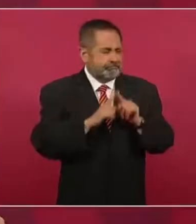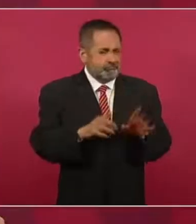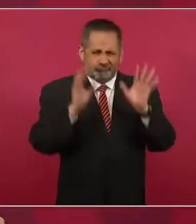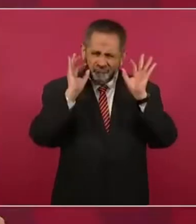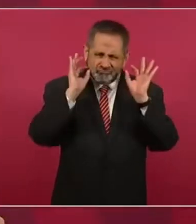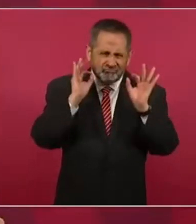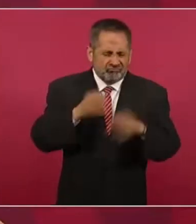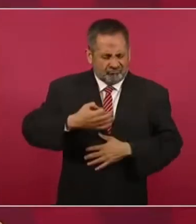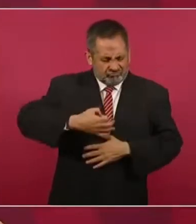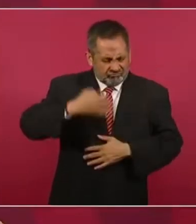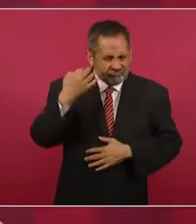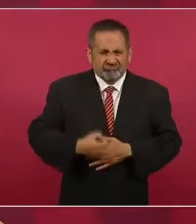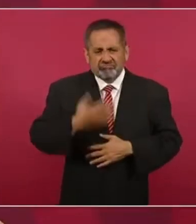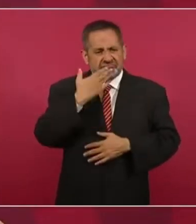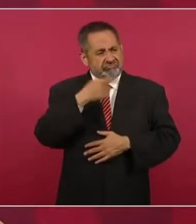autenticidad